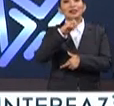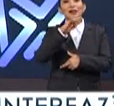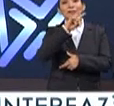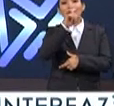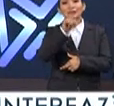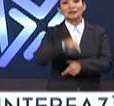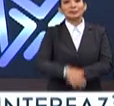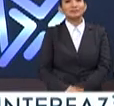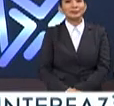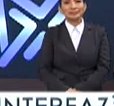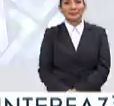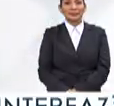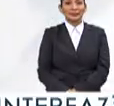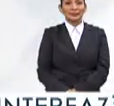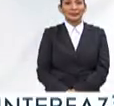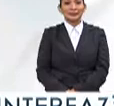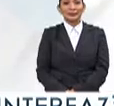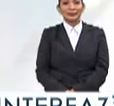es interfaz